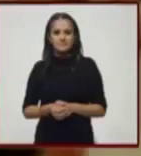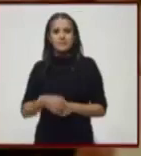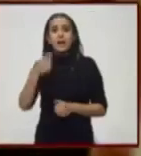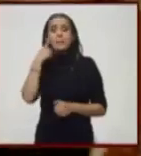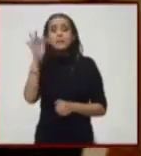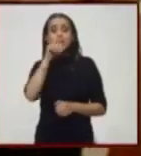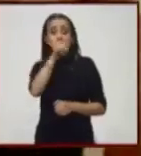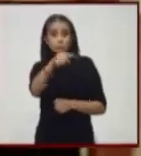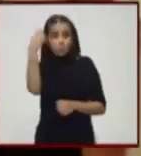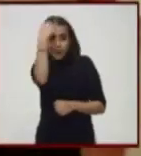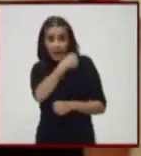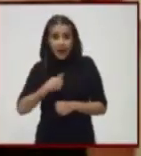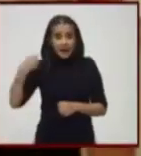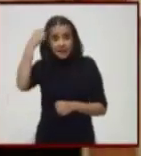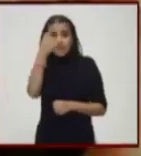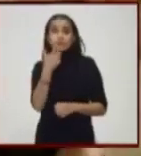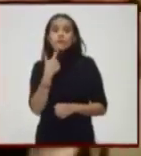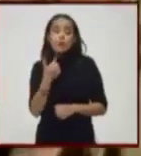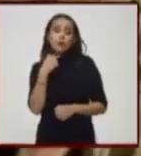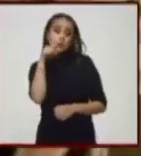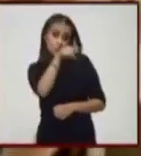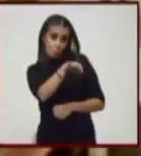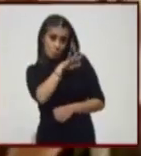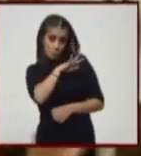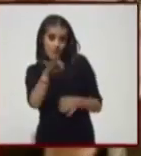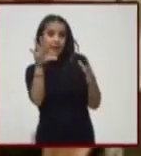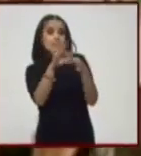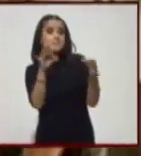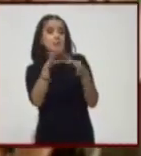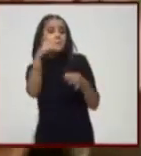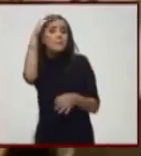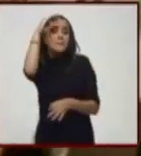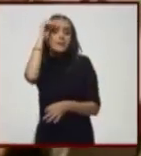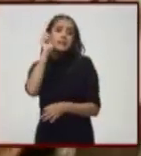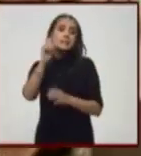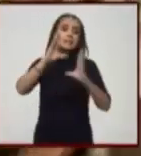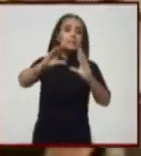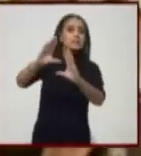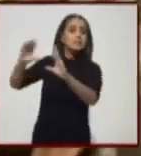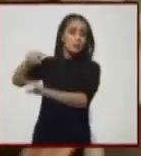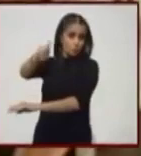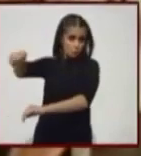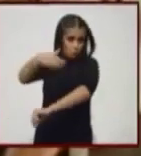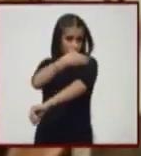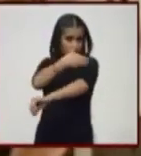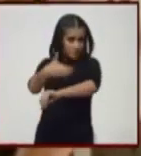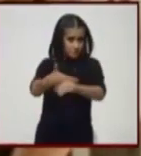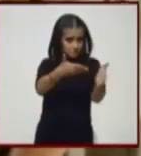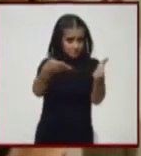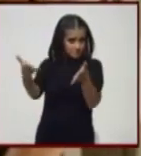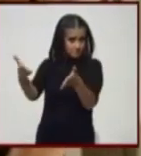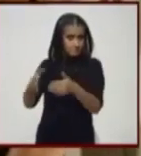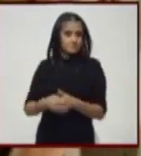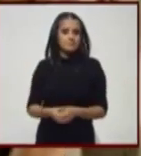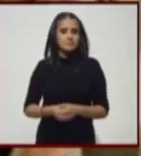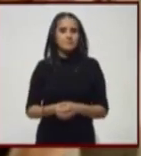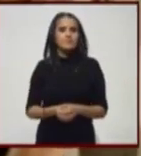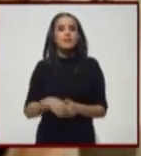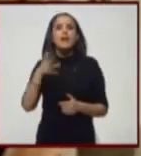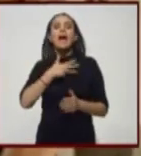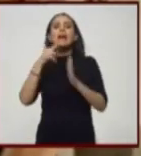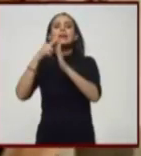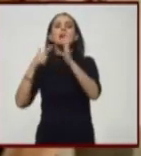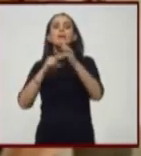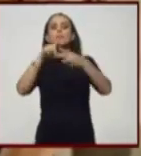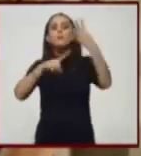cadete rojas puede esclarecer les el pensamiento a sus tres compañeros no hay tres reglamentos básicos